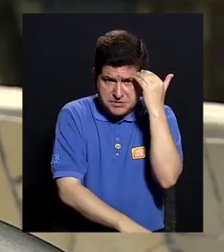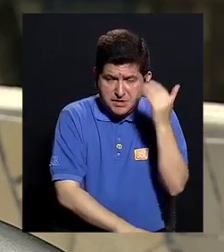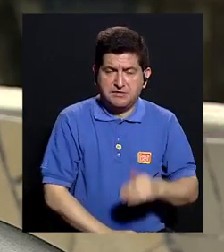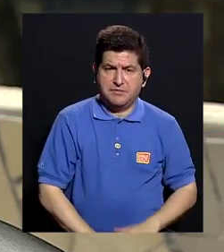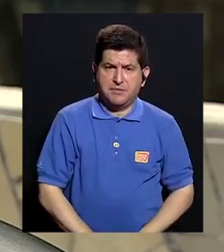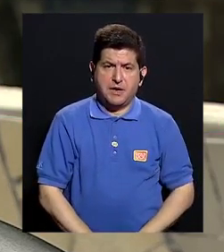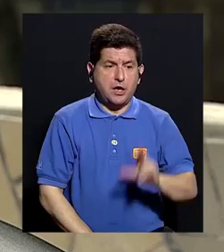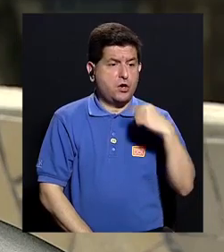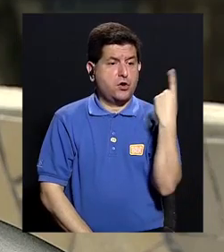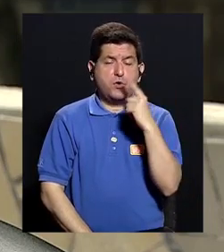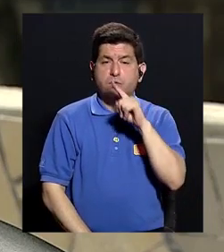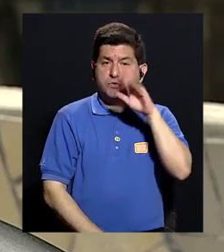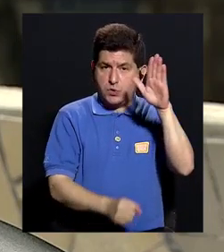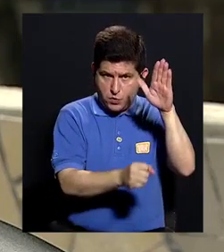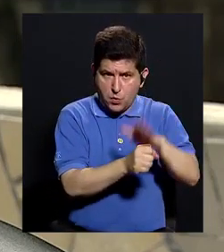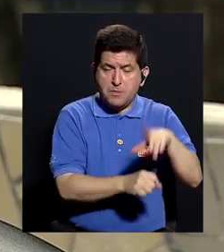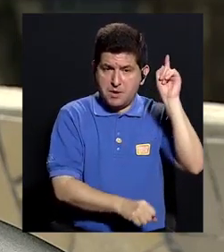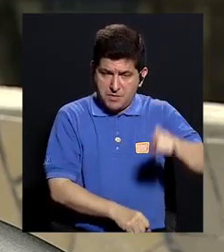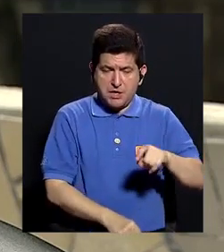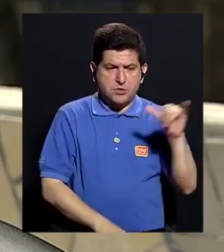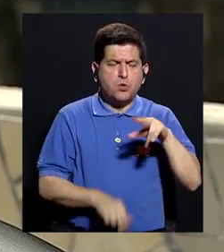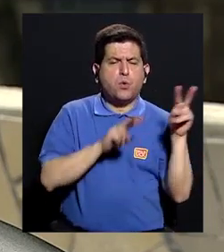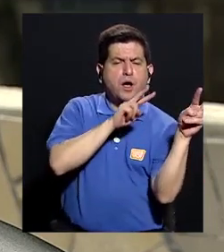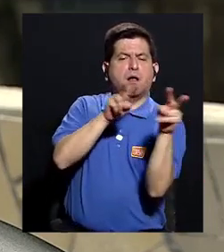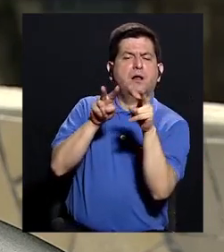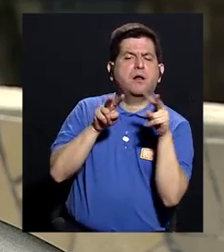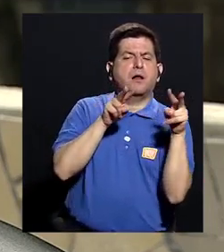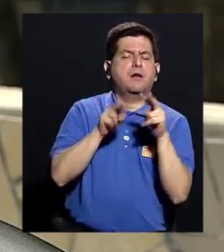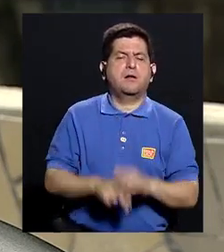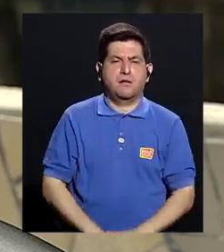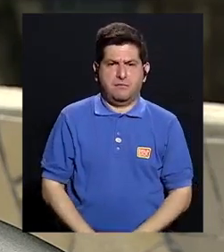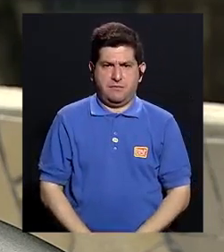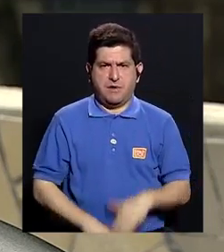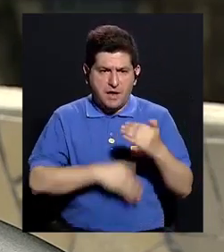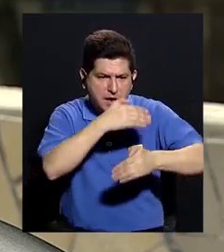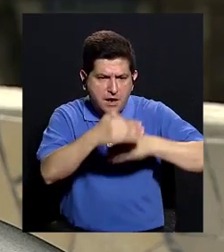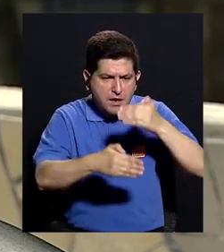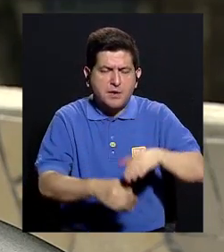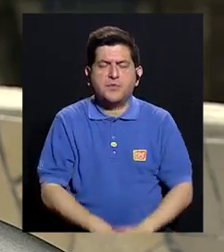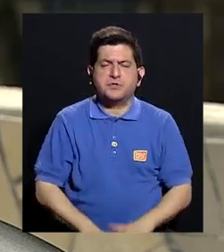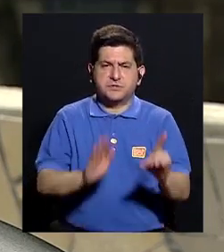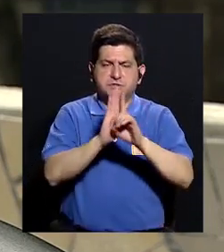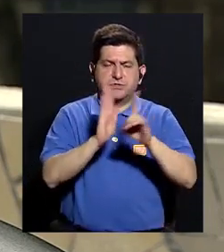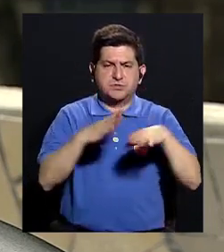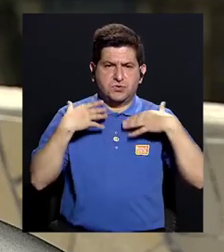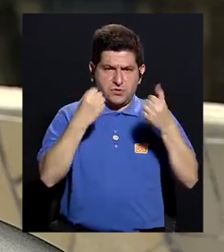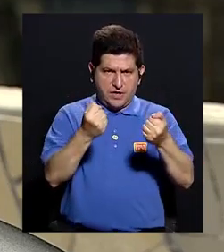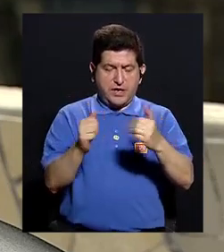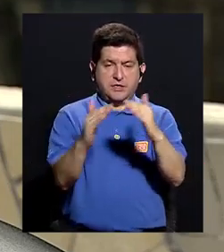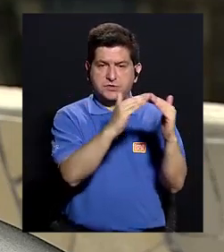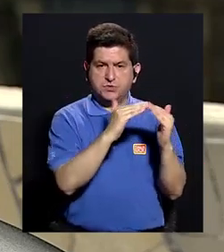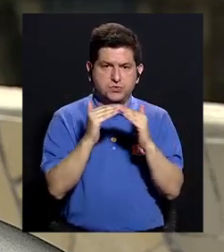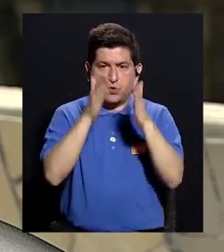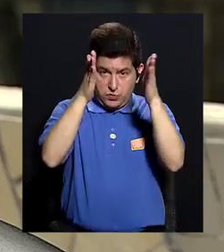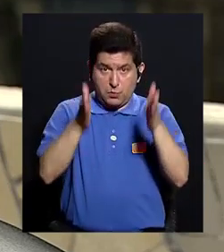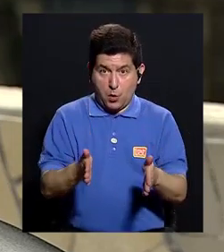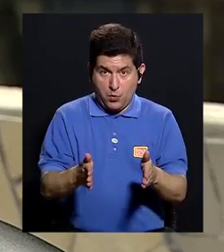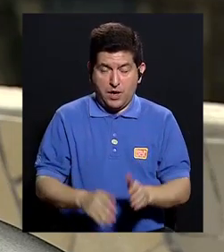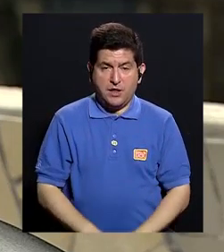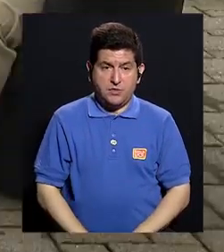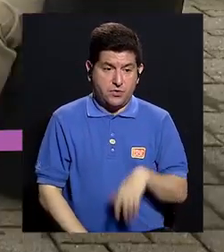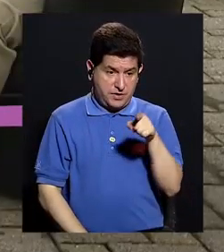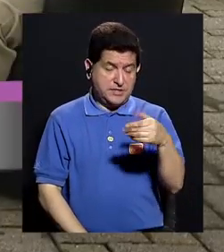que saber que son no solo garantes, también son observadores y vigilantes de que el derecho a la salud de su población